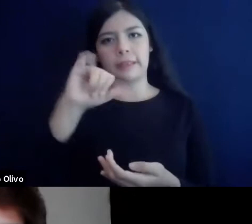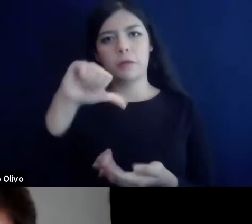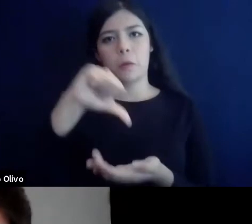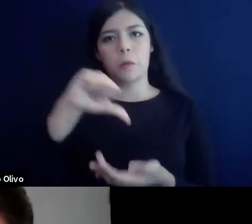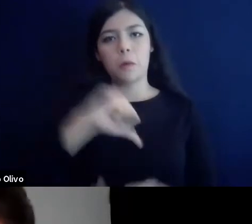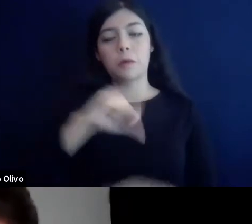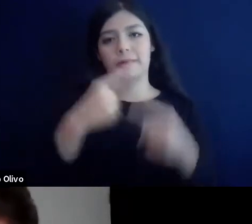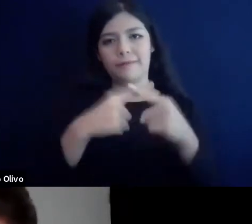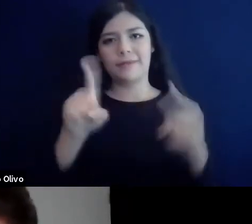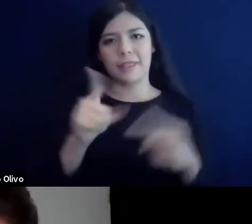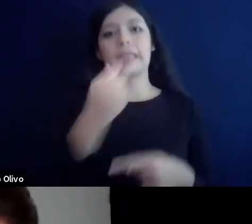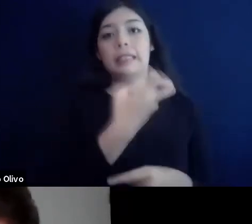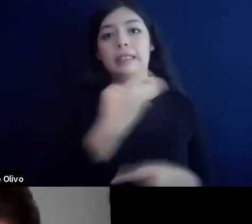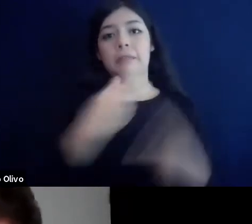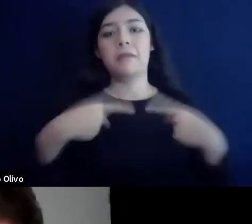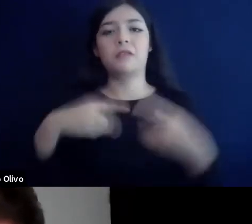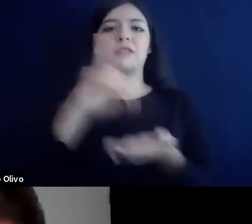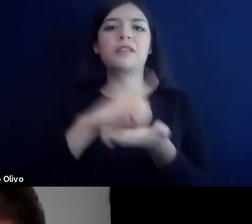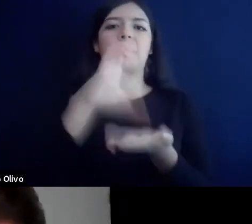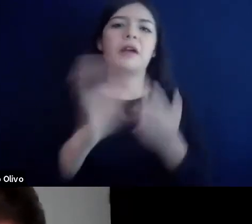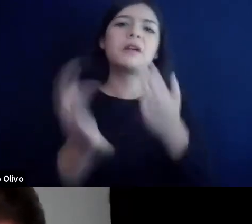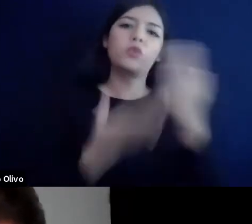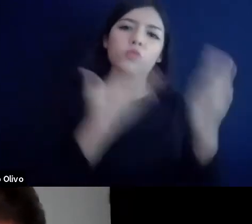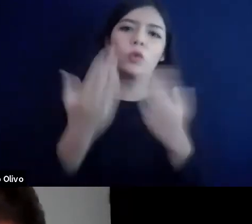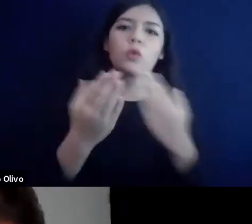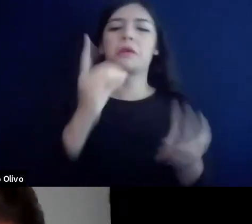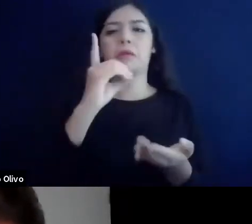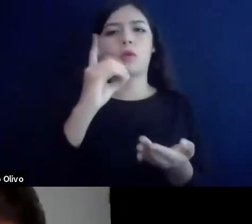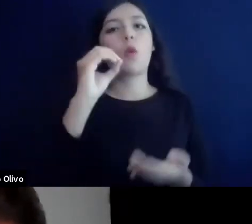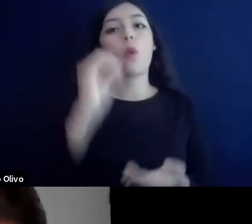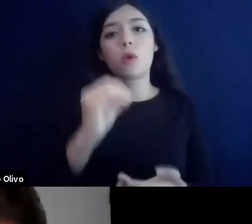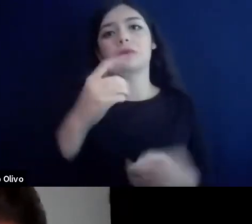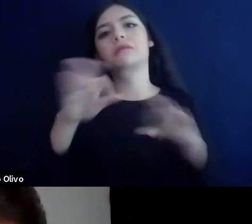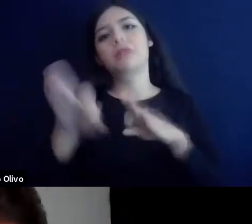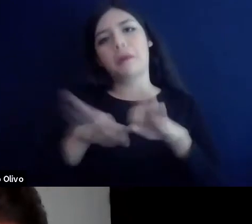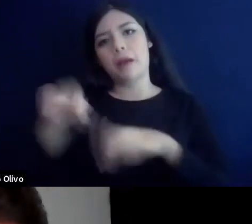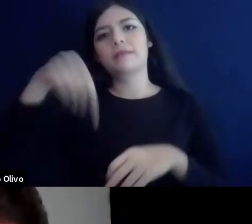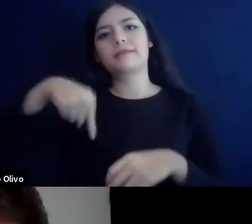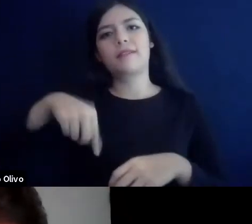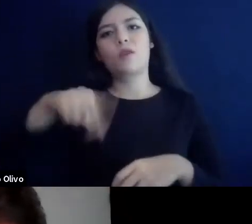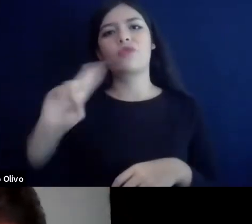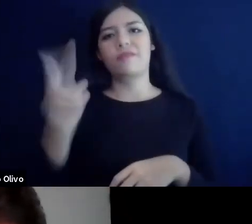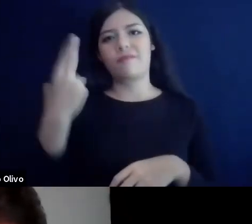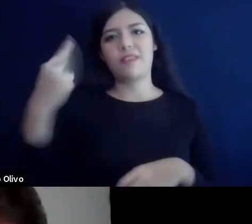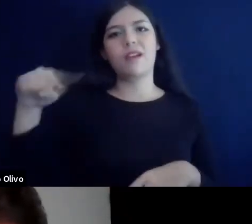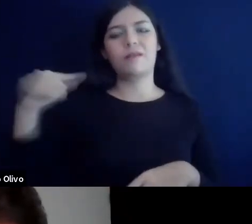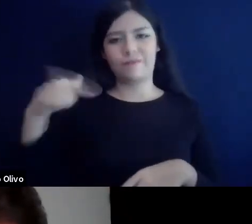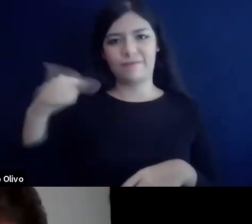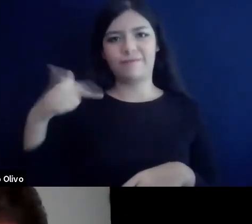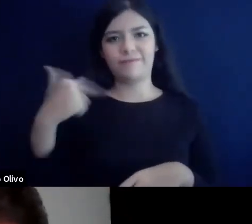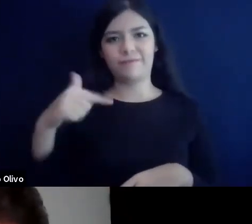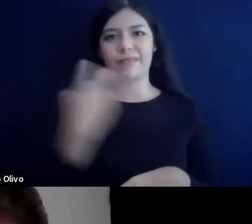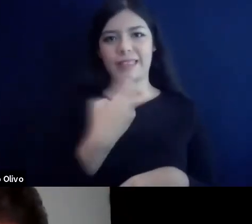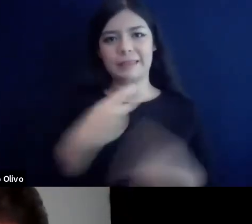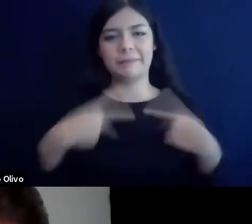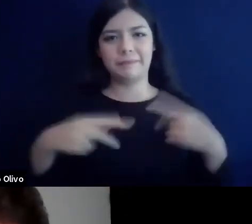que estudian o que trabajan dentro de la propia universidad. Entonces, hoy